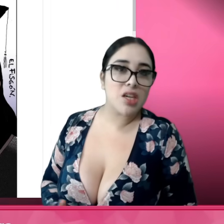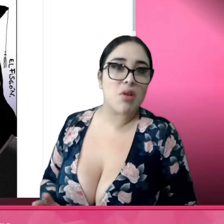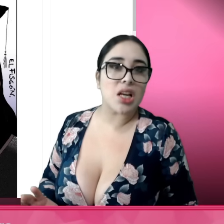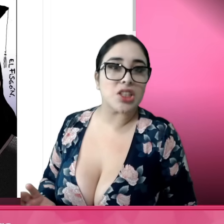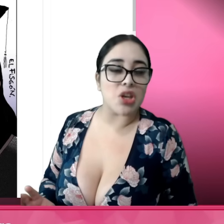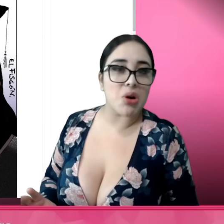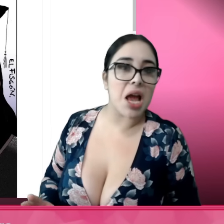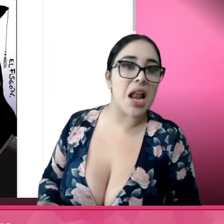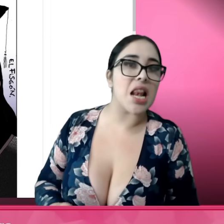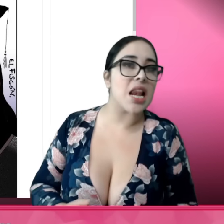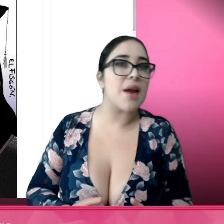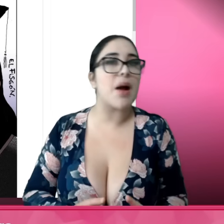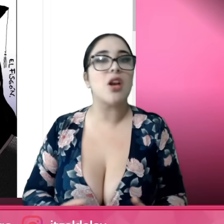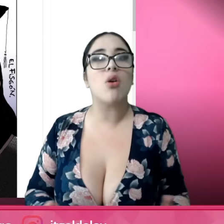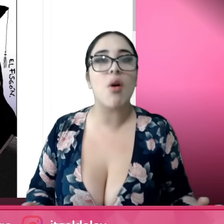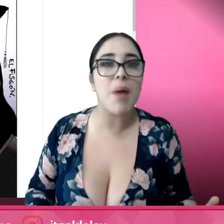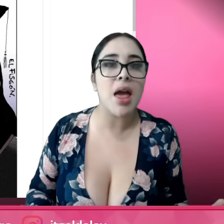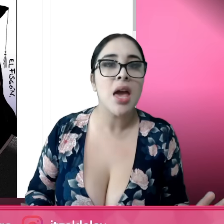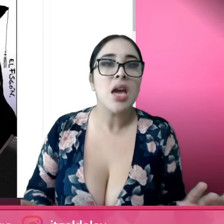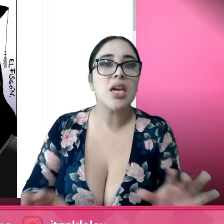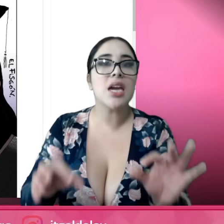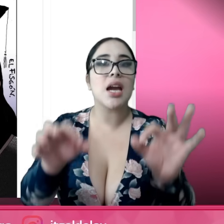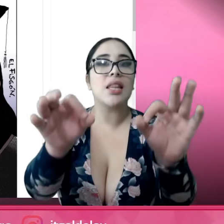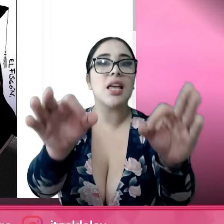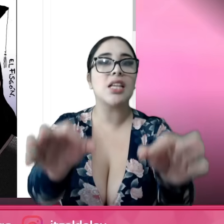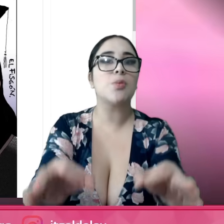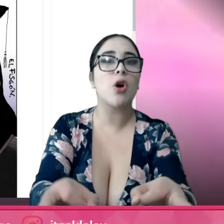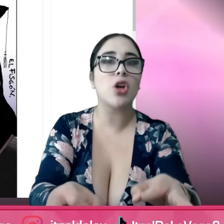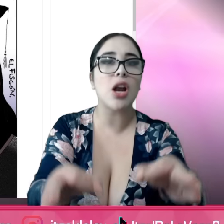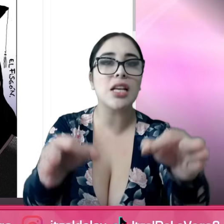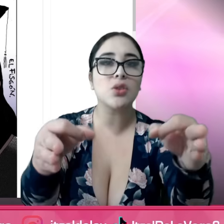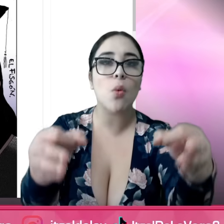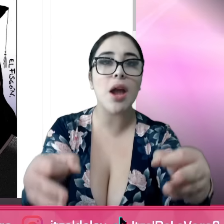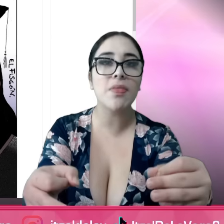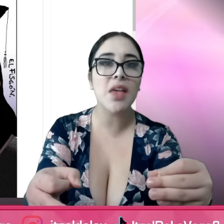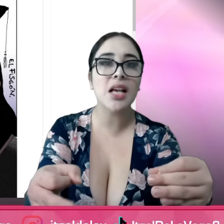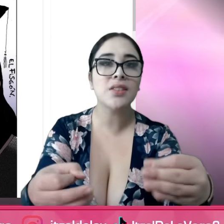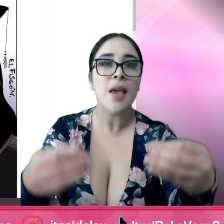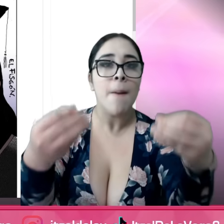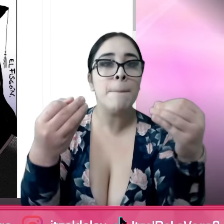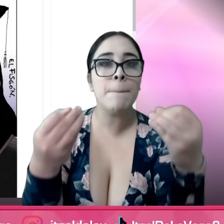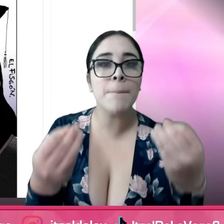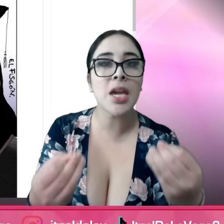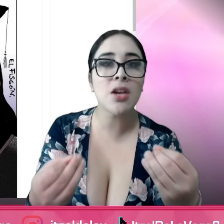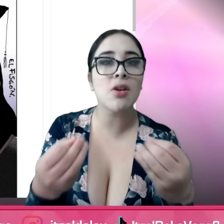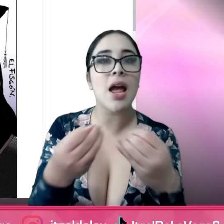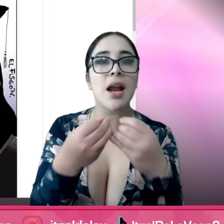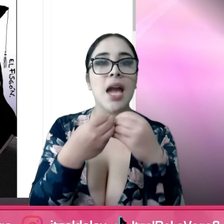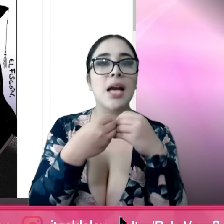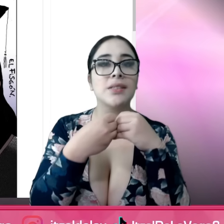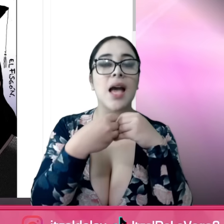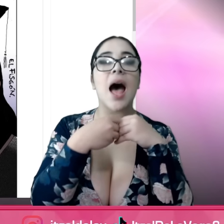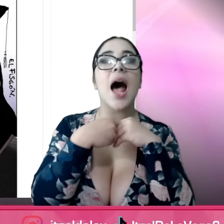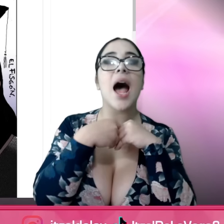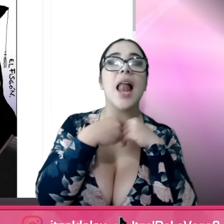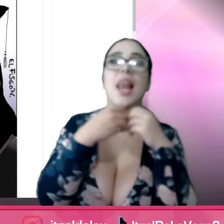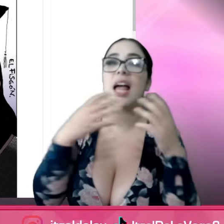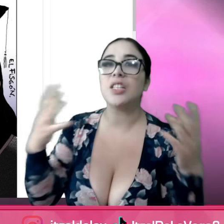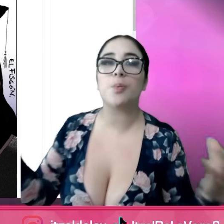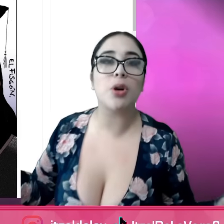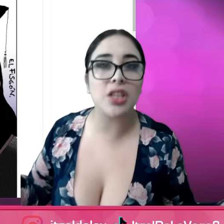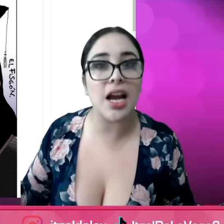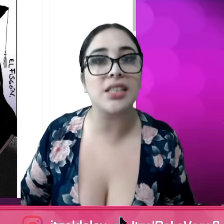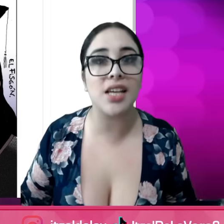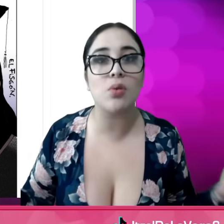nada México a la señora, le valió goma y que desbloqueó las cuentas millonarias a